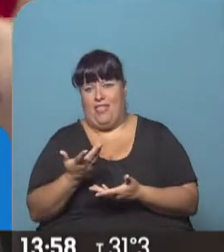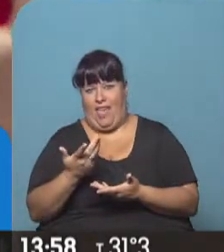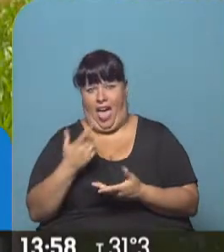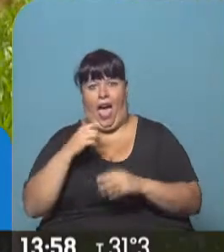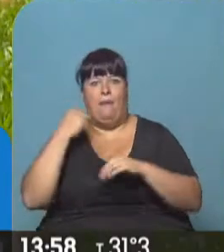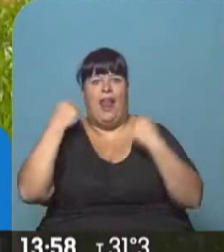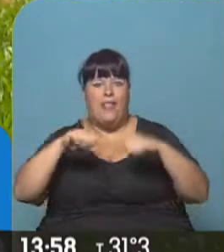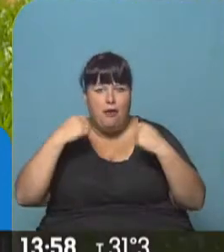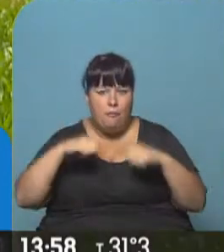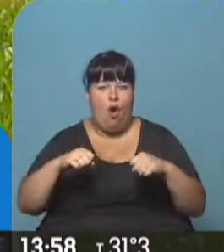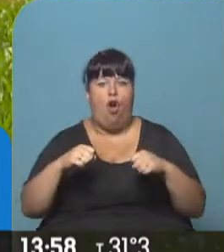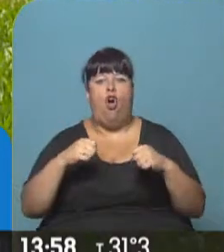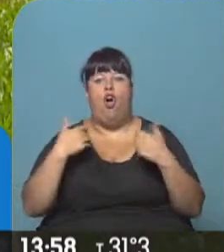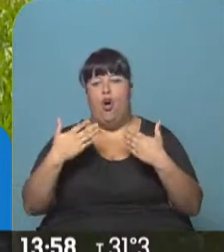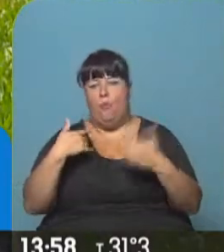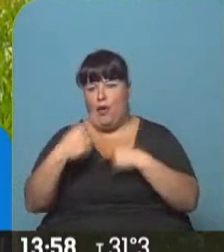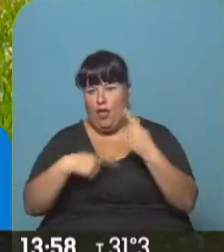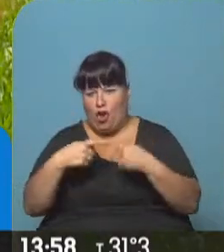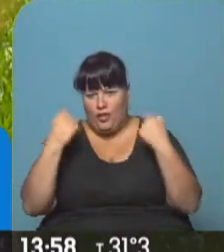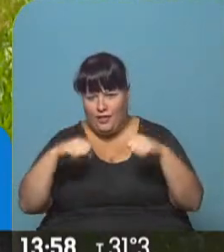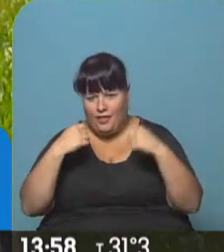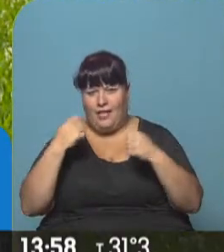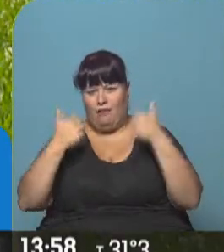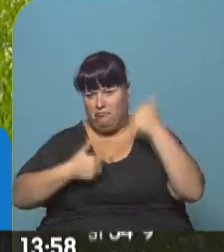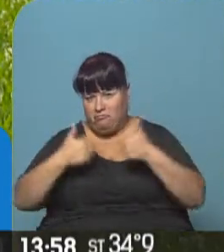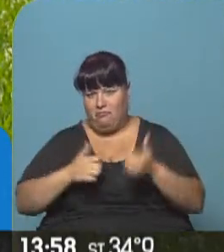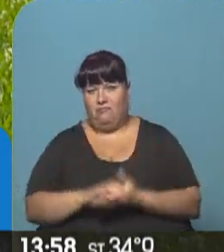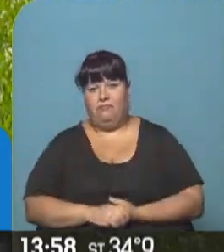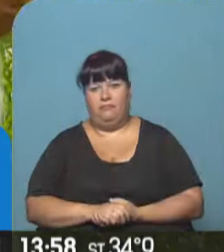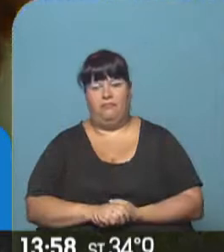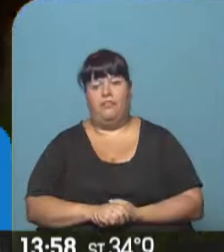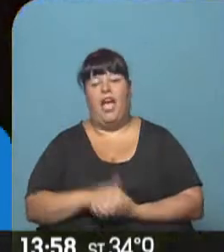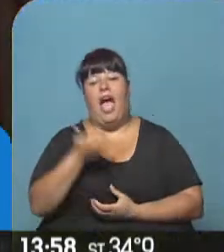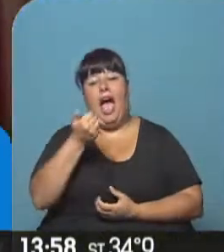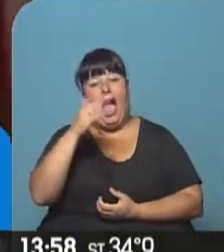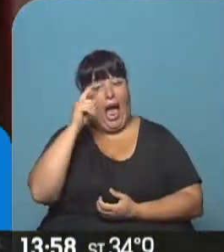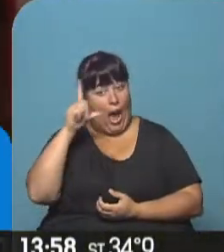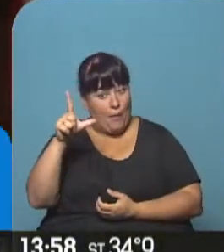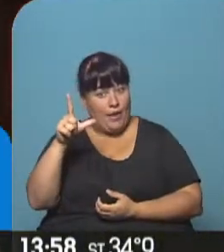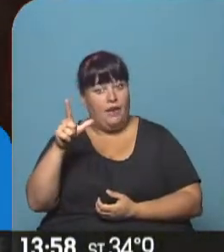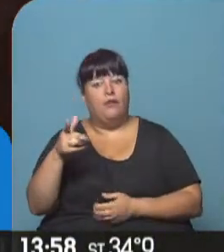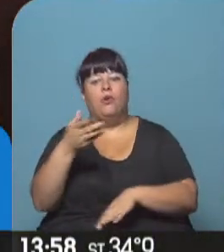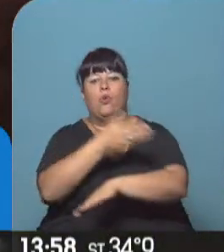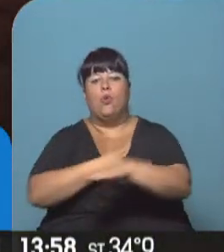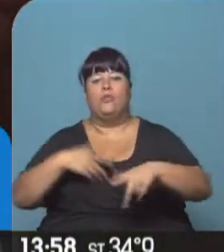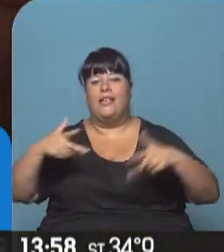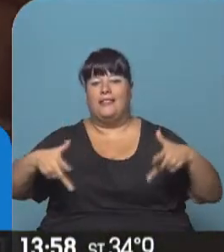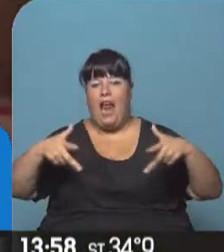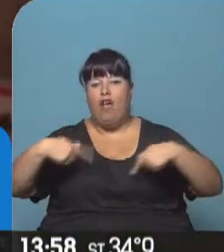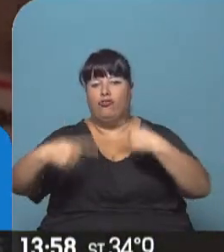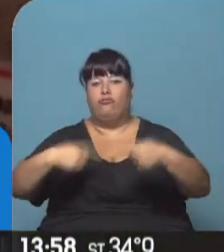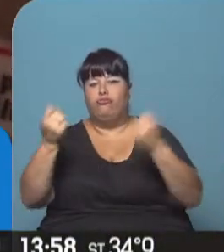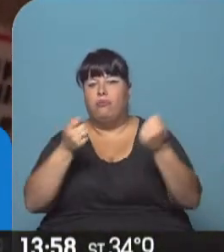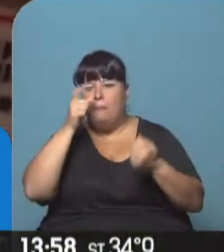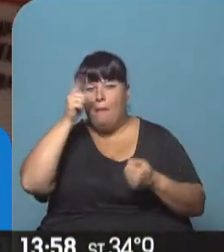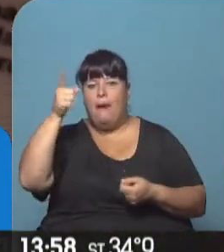alto rendimiento y que se podía seguir entrenando y compitiendo. Abel fue amputado por el tractor que manejaba su papá